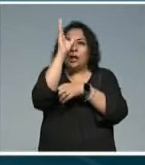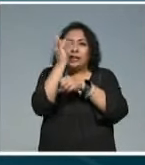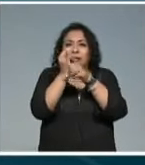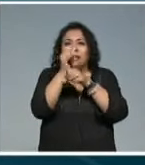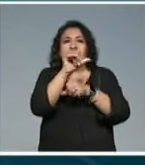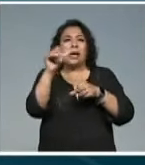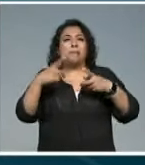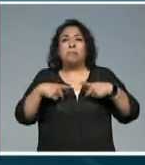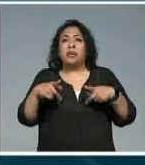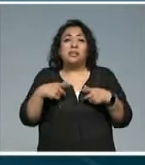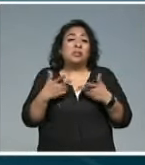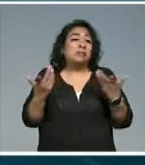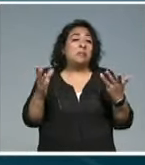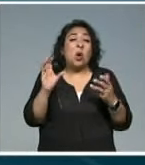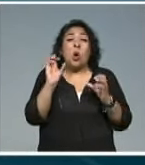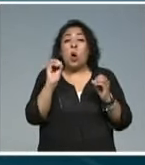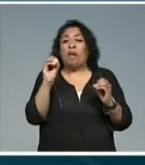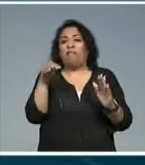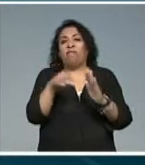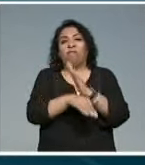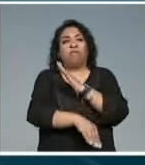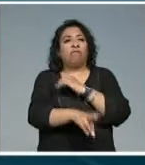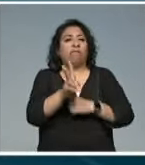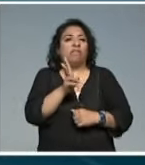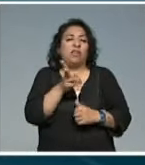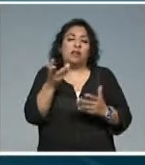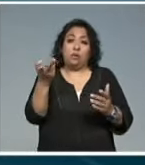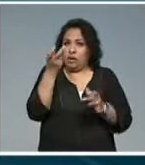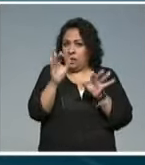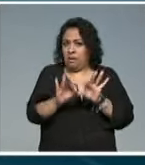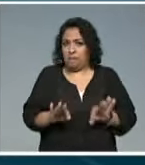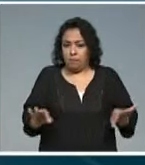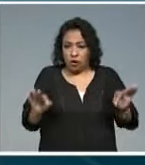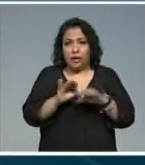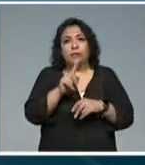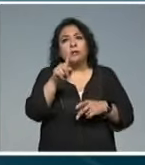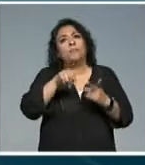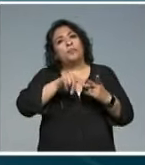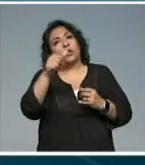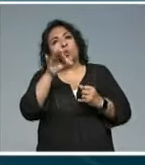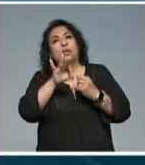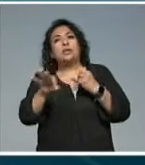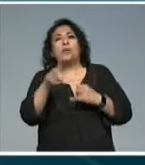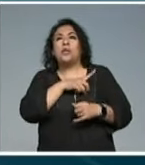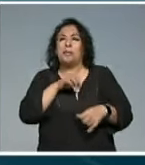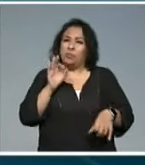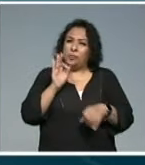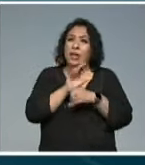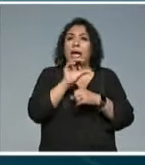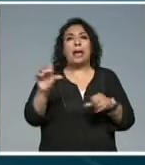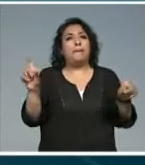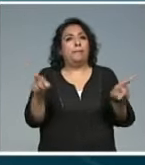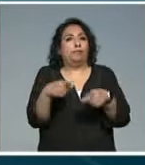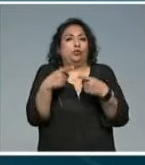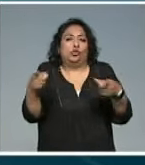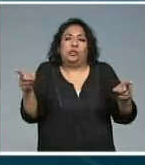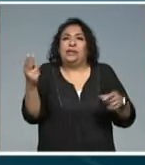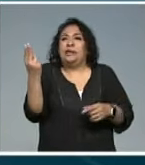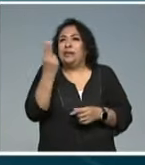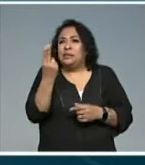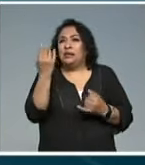ciudadanía o nos fenecemos ante el virus, ¿no? Eso es muy importante. Y por último, una apuesta decidida por la música. Vamos a